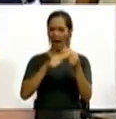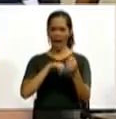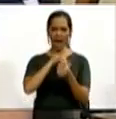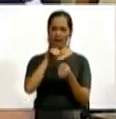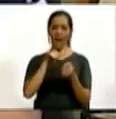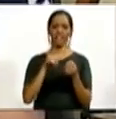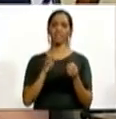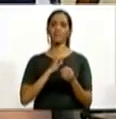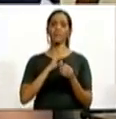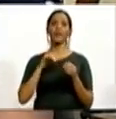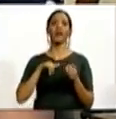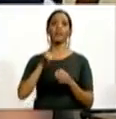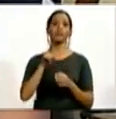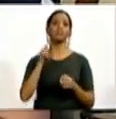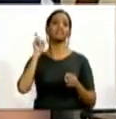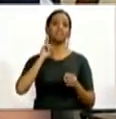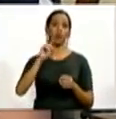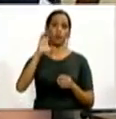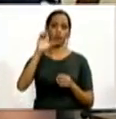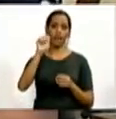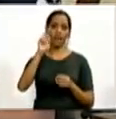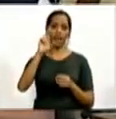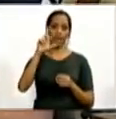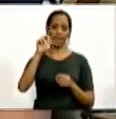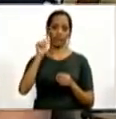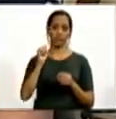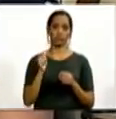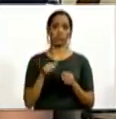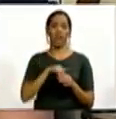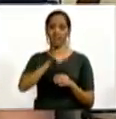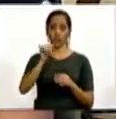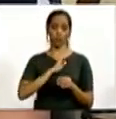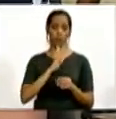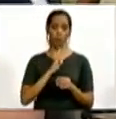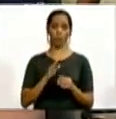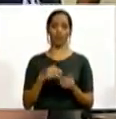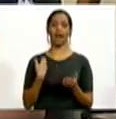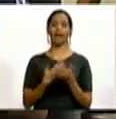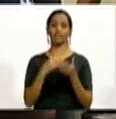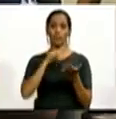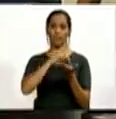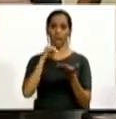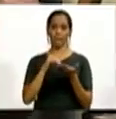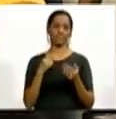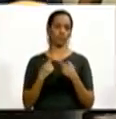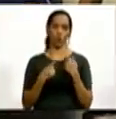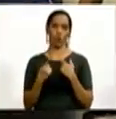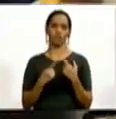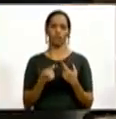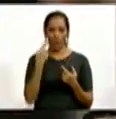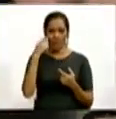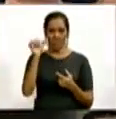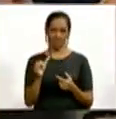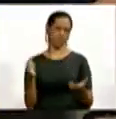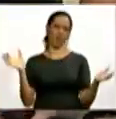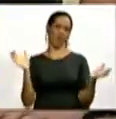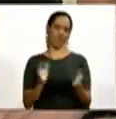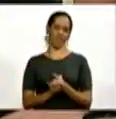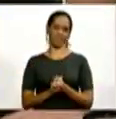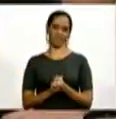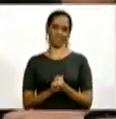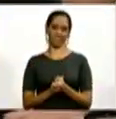propio avión, según Carlangola. Se dijo que él se había ido manejando su propio avión, pilotó hasta Miami. Aterrizó. O sea, son cosas que uno ve eso y uno dice, no, hermano, o